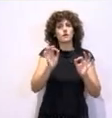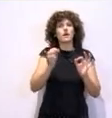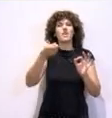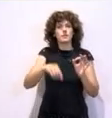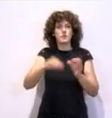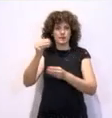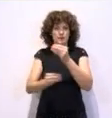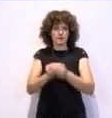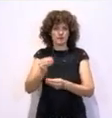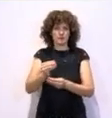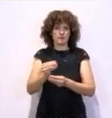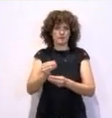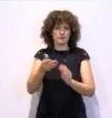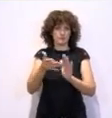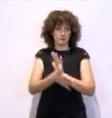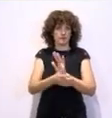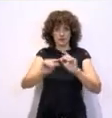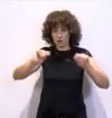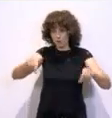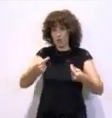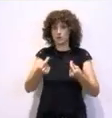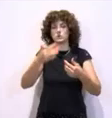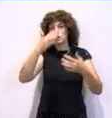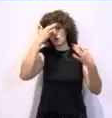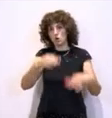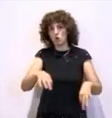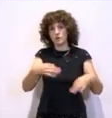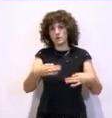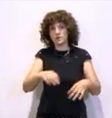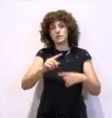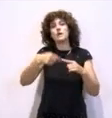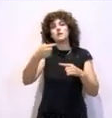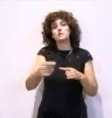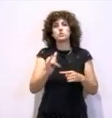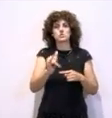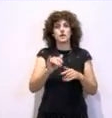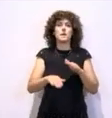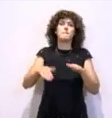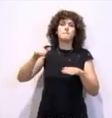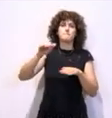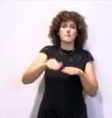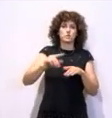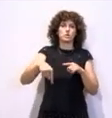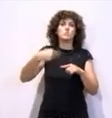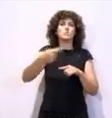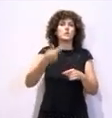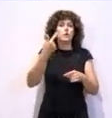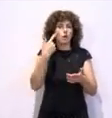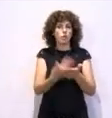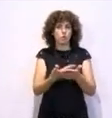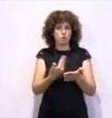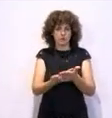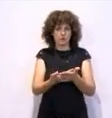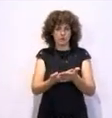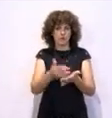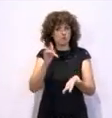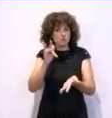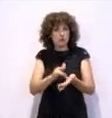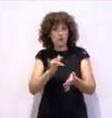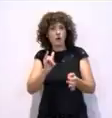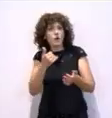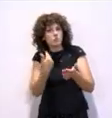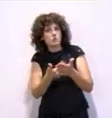de dichos convenios. Lógicamente, luego viene ese paso posterior de comprobación y en ello siempre estamos